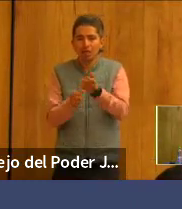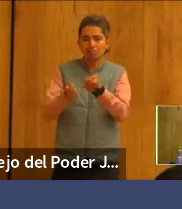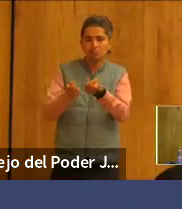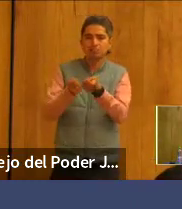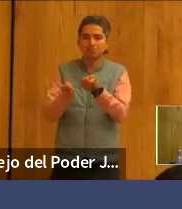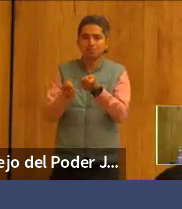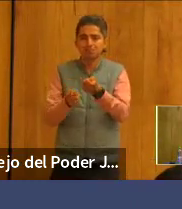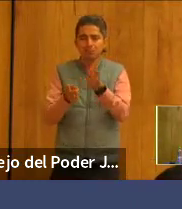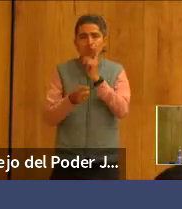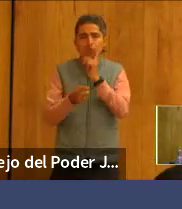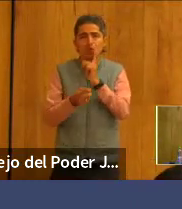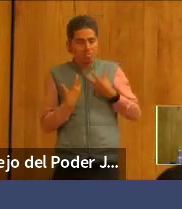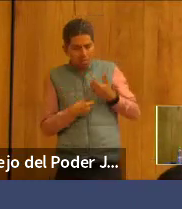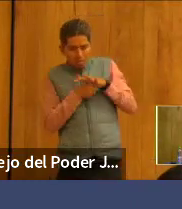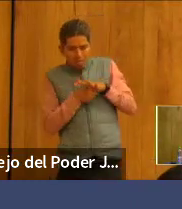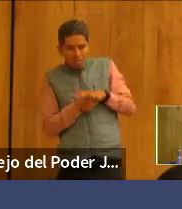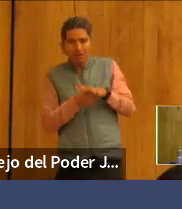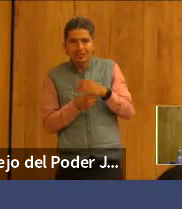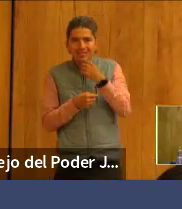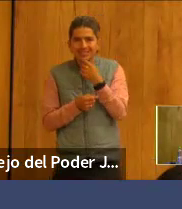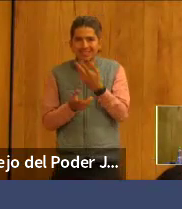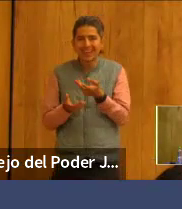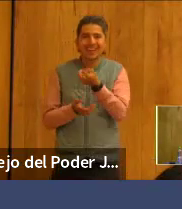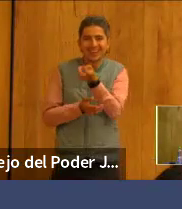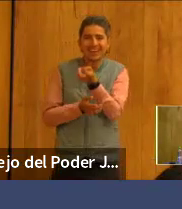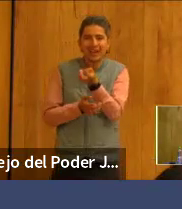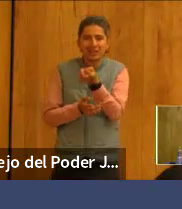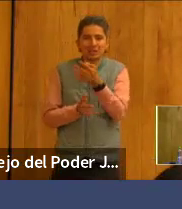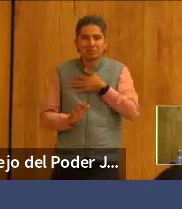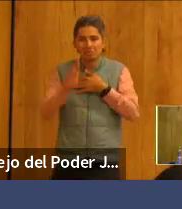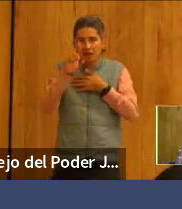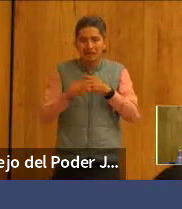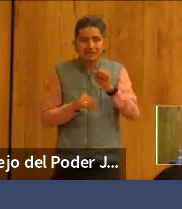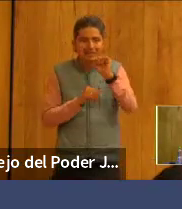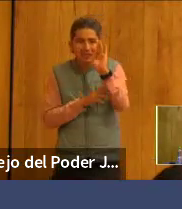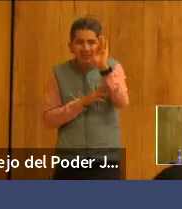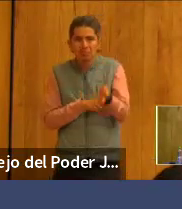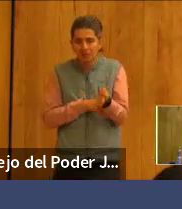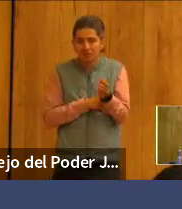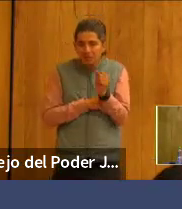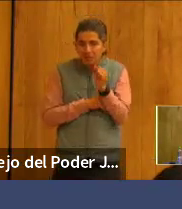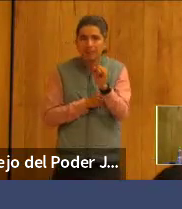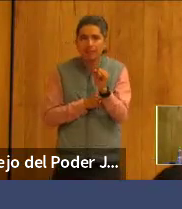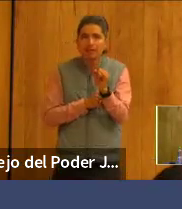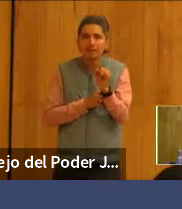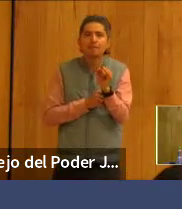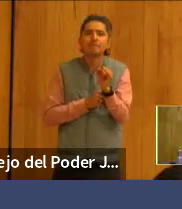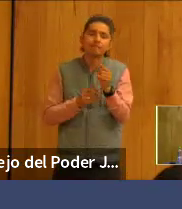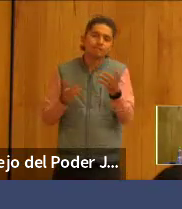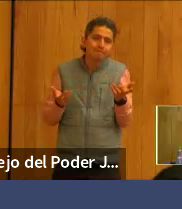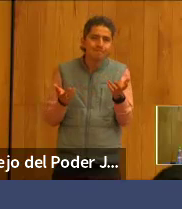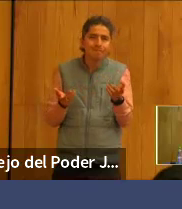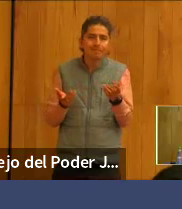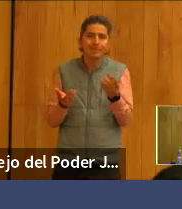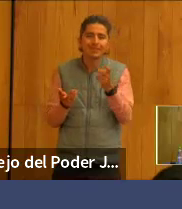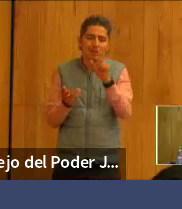sometida a su agresor, sobre todo porque él pues acepta que está con ella. Por lo tanto, en los